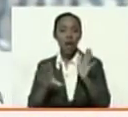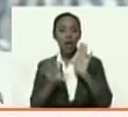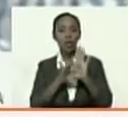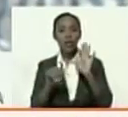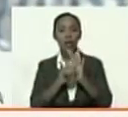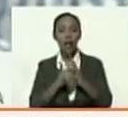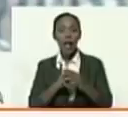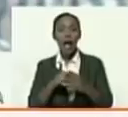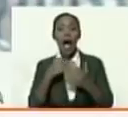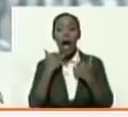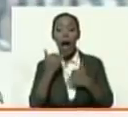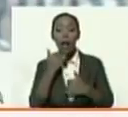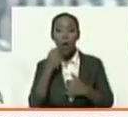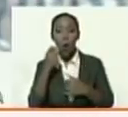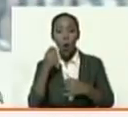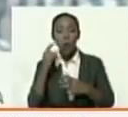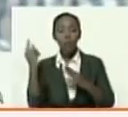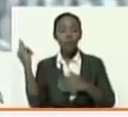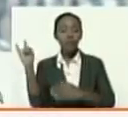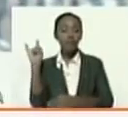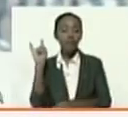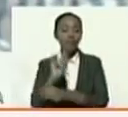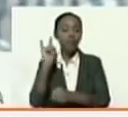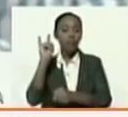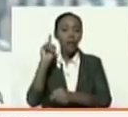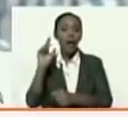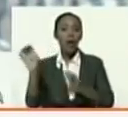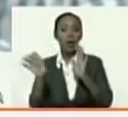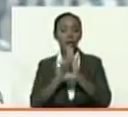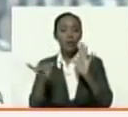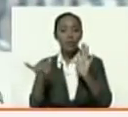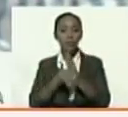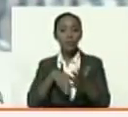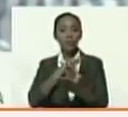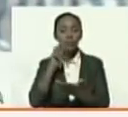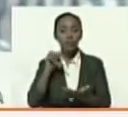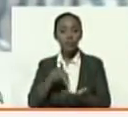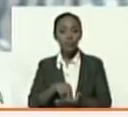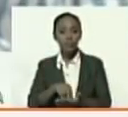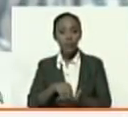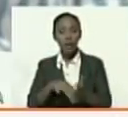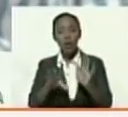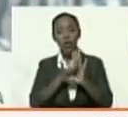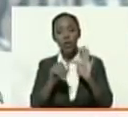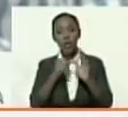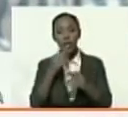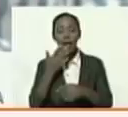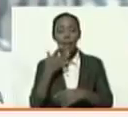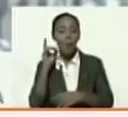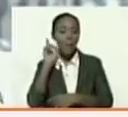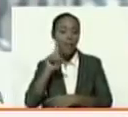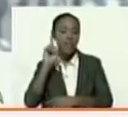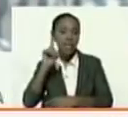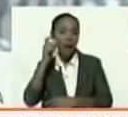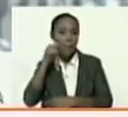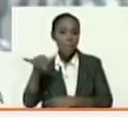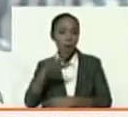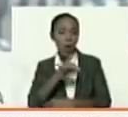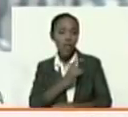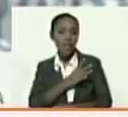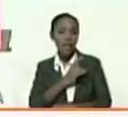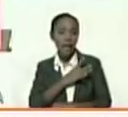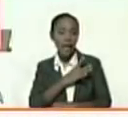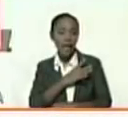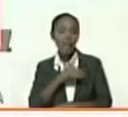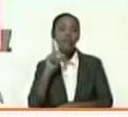de engañar al pueblo con esa Asamblea Nacional Constituyente, se les va a volver a alzar el pueblo. Si creen que eso van a hacer como hicieron